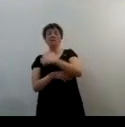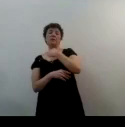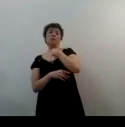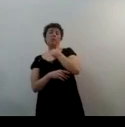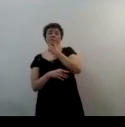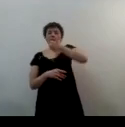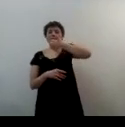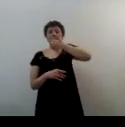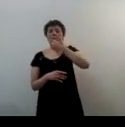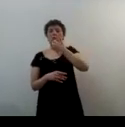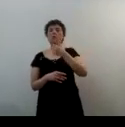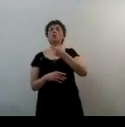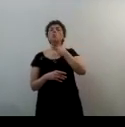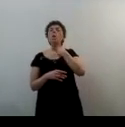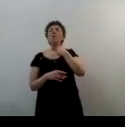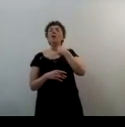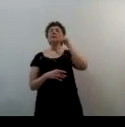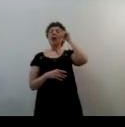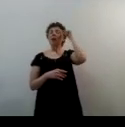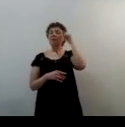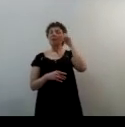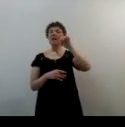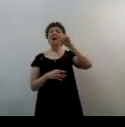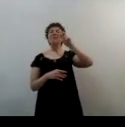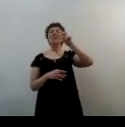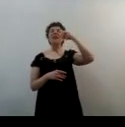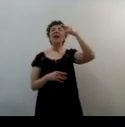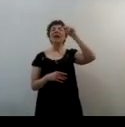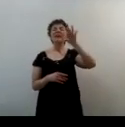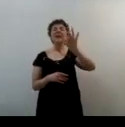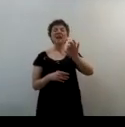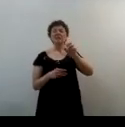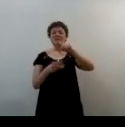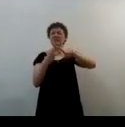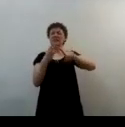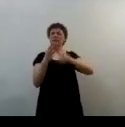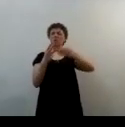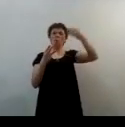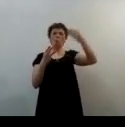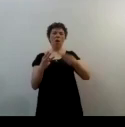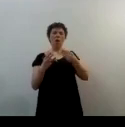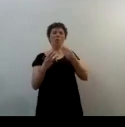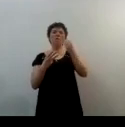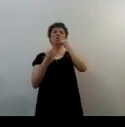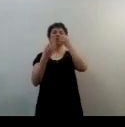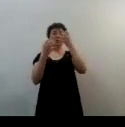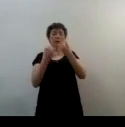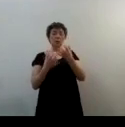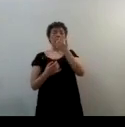nueces, almendras, avellanas, digamos que sería el top 3 de frutos secos. Las pipas